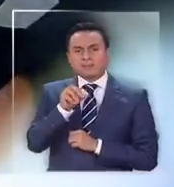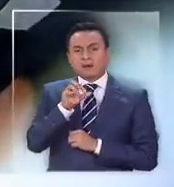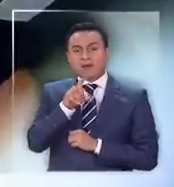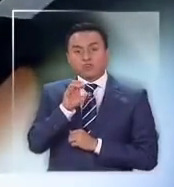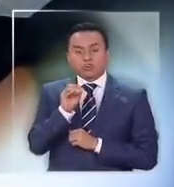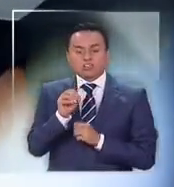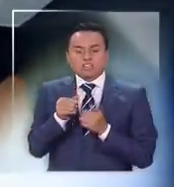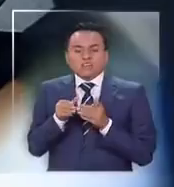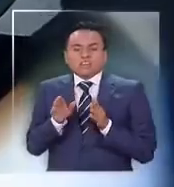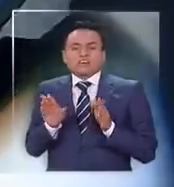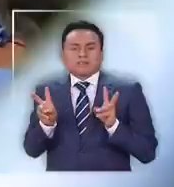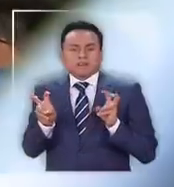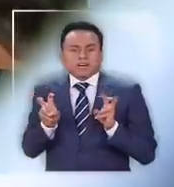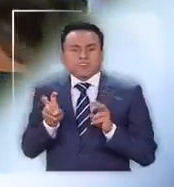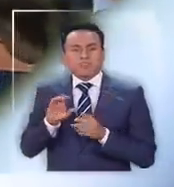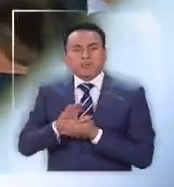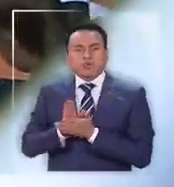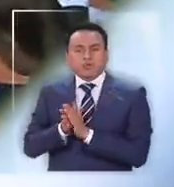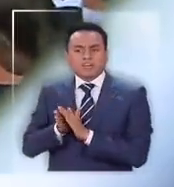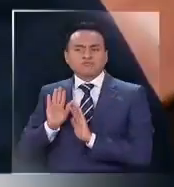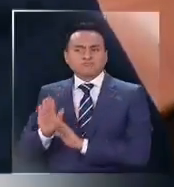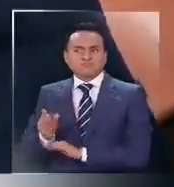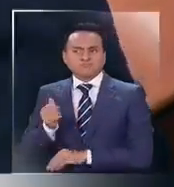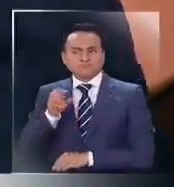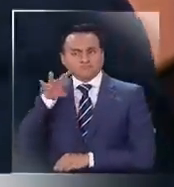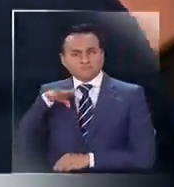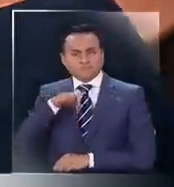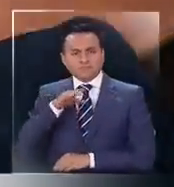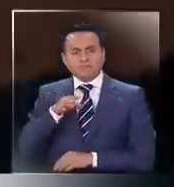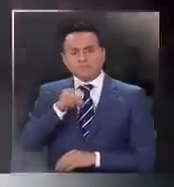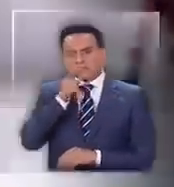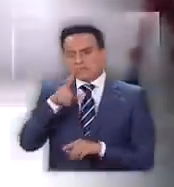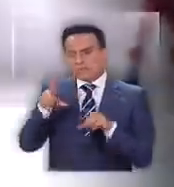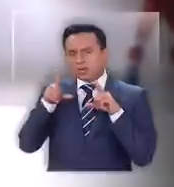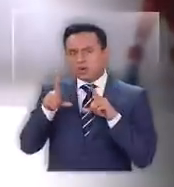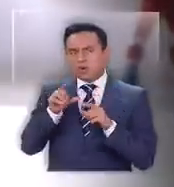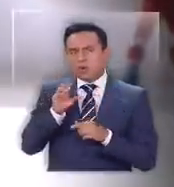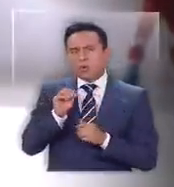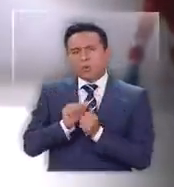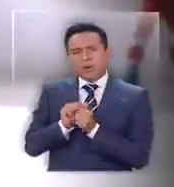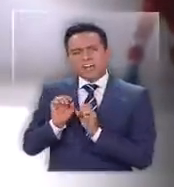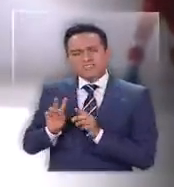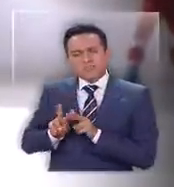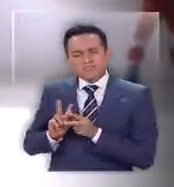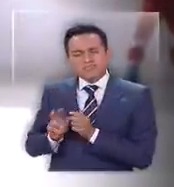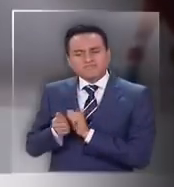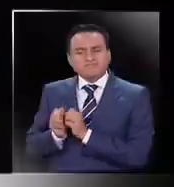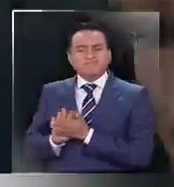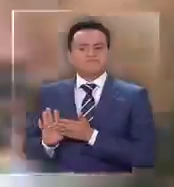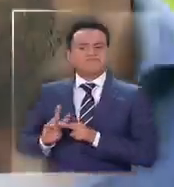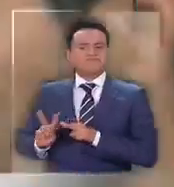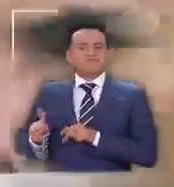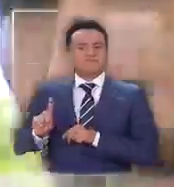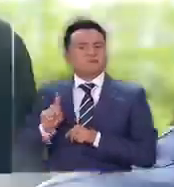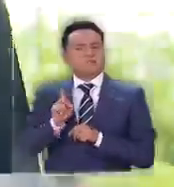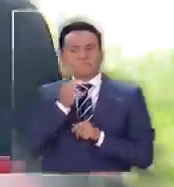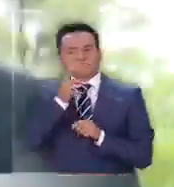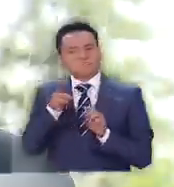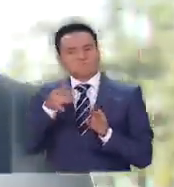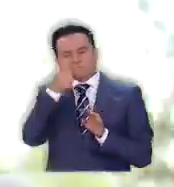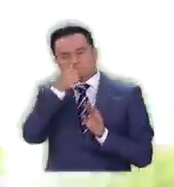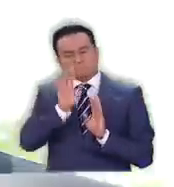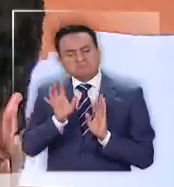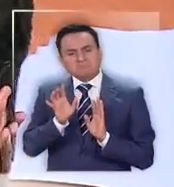se libraría de los cargos de cohecho. Las imputaciones de cohecho no tienen ningún sustento, no hay tales delitos. Pablo Wagner,